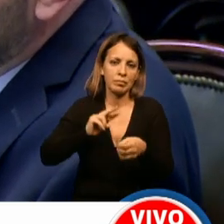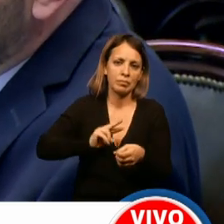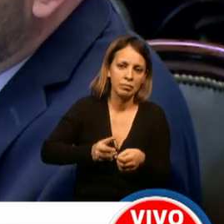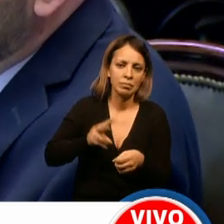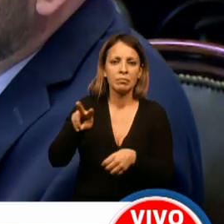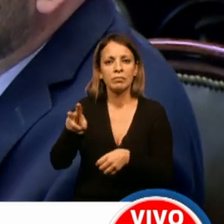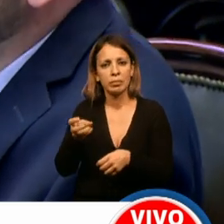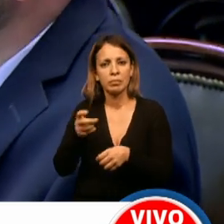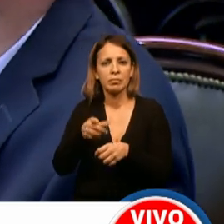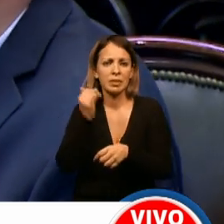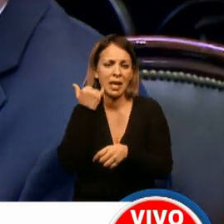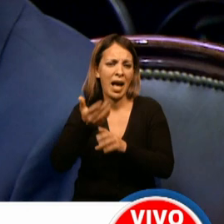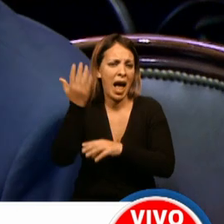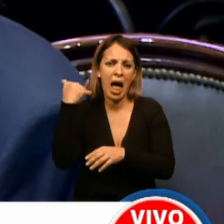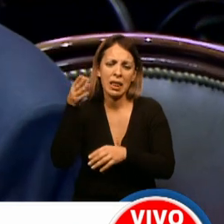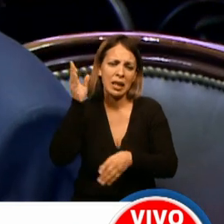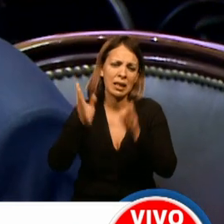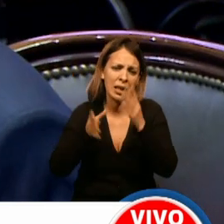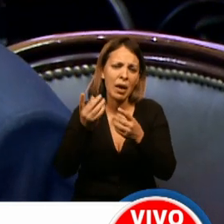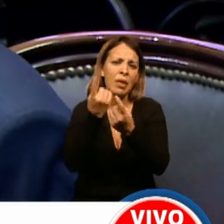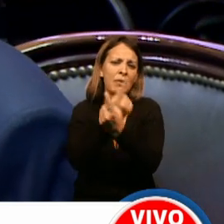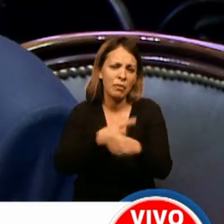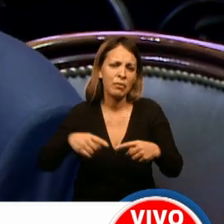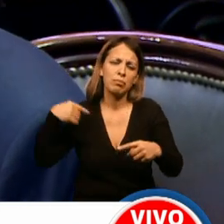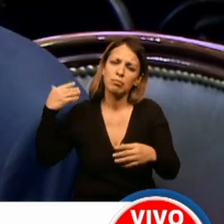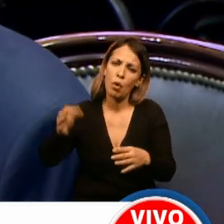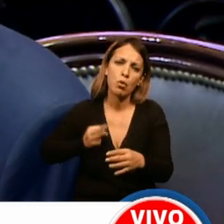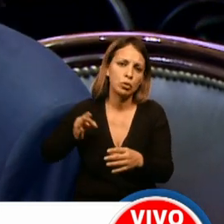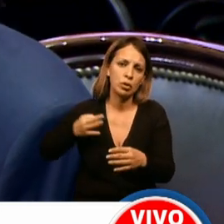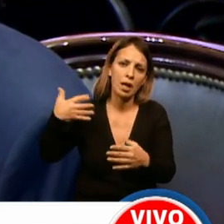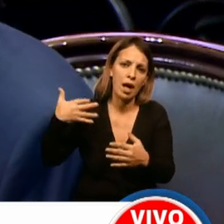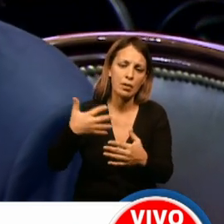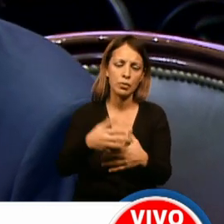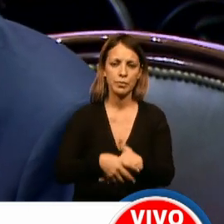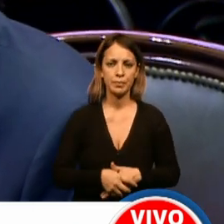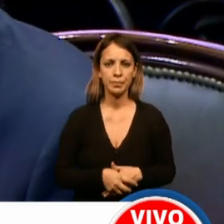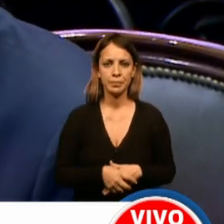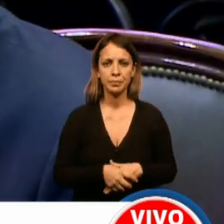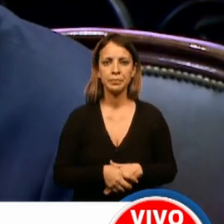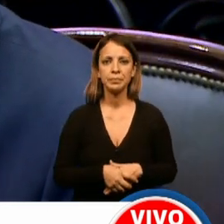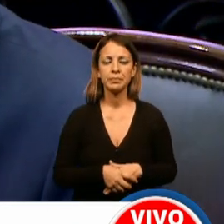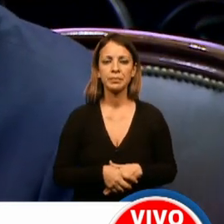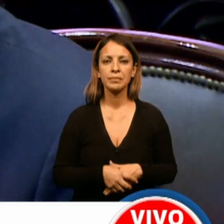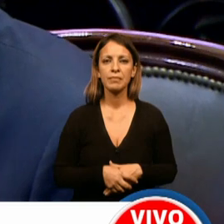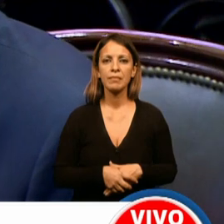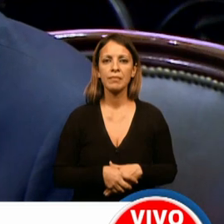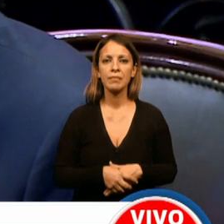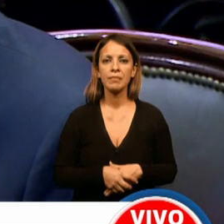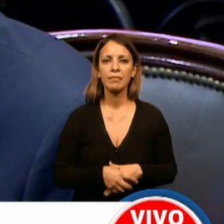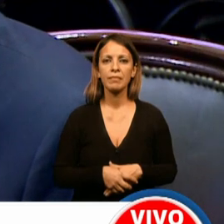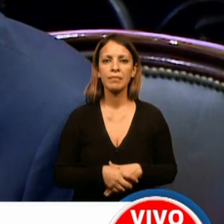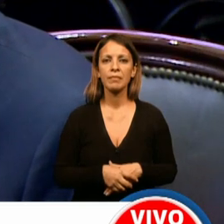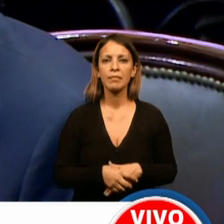sido criminalizado también a lo largo de la historia pero